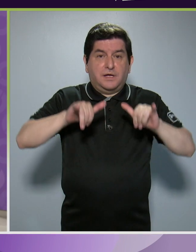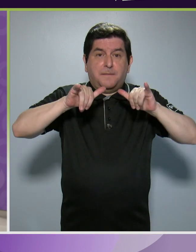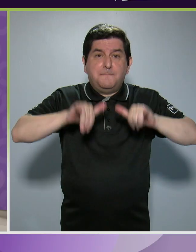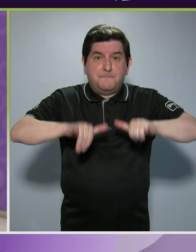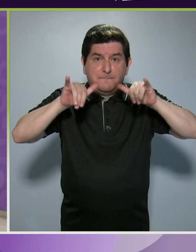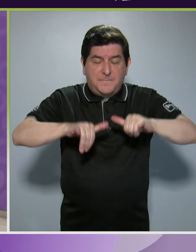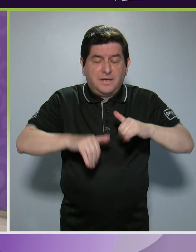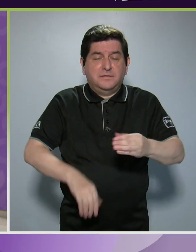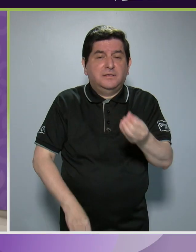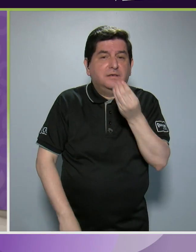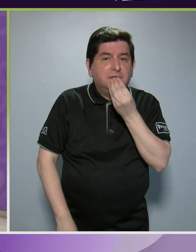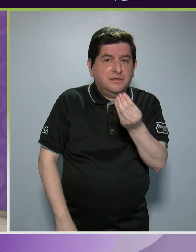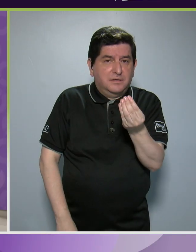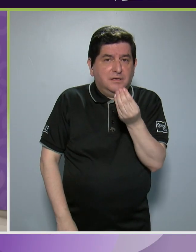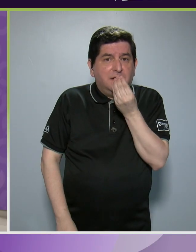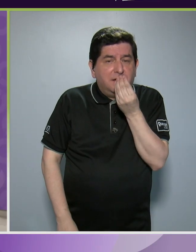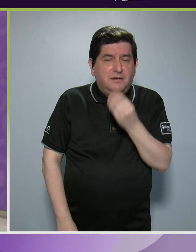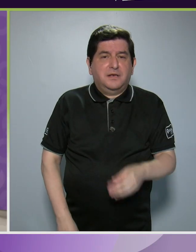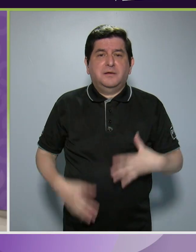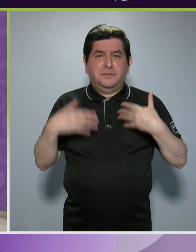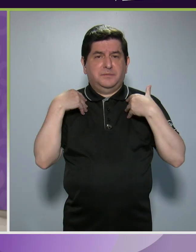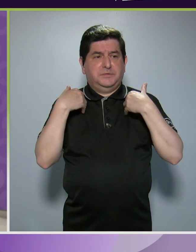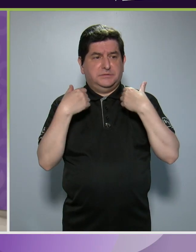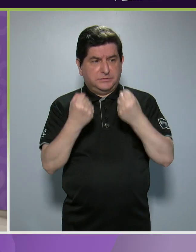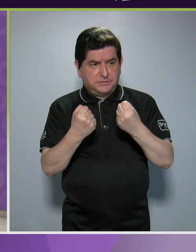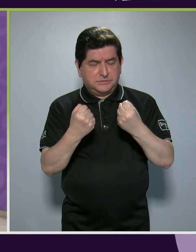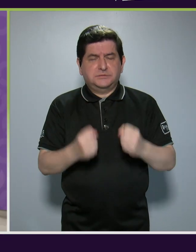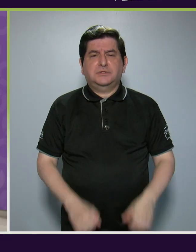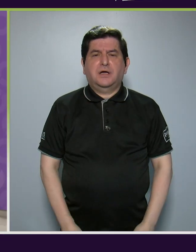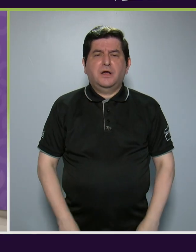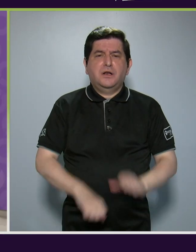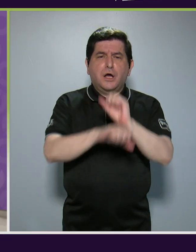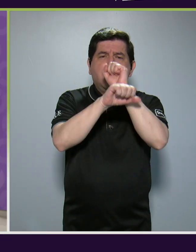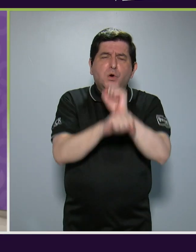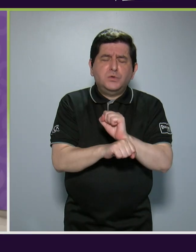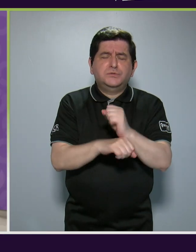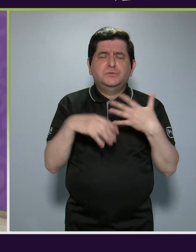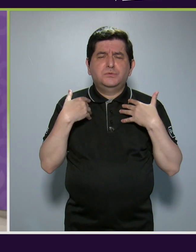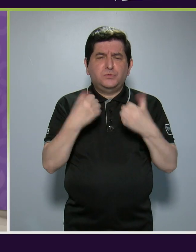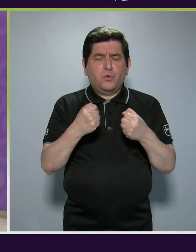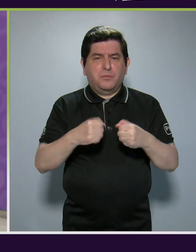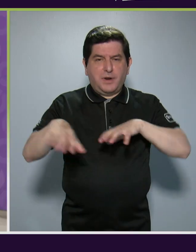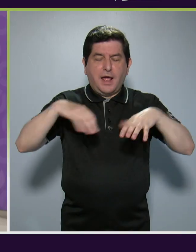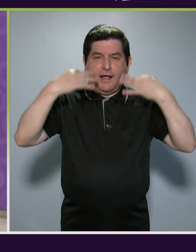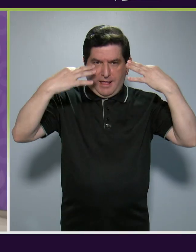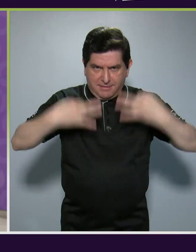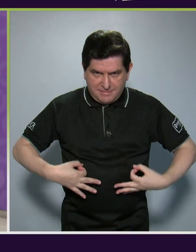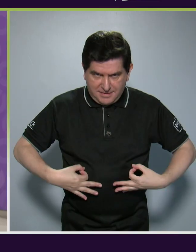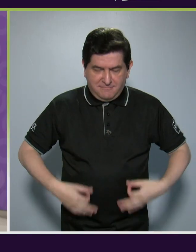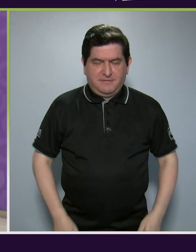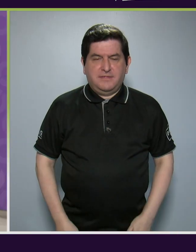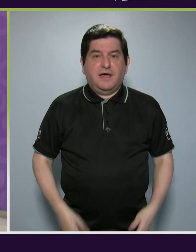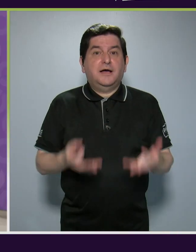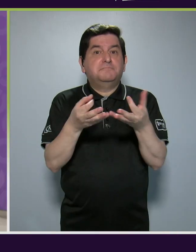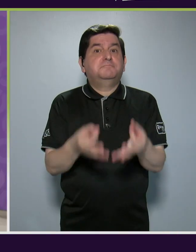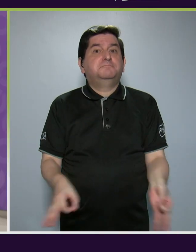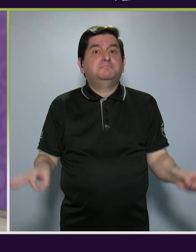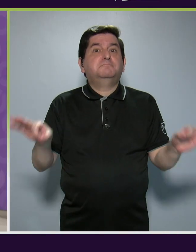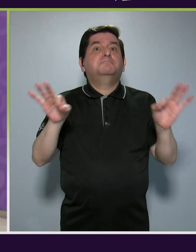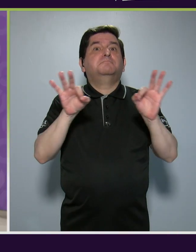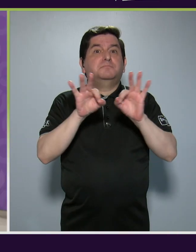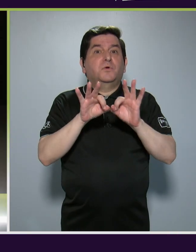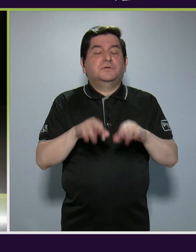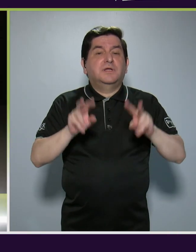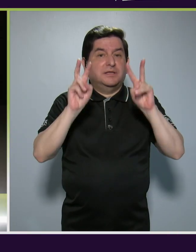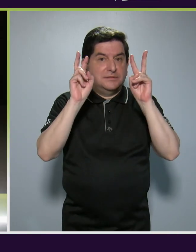una alimentación saludable, hábitos de vida saludable como el ejercicio físico, un elemento importante es el